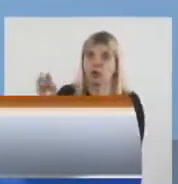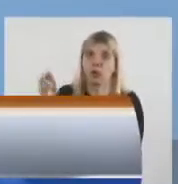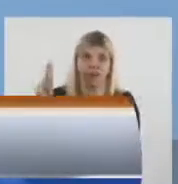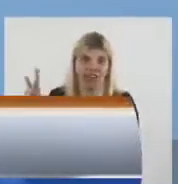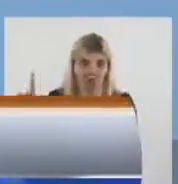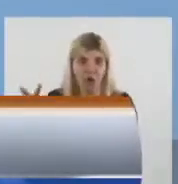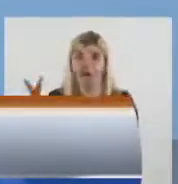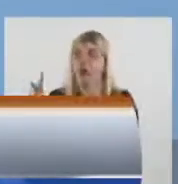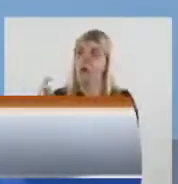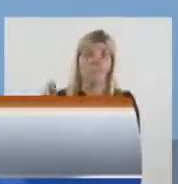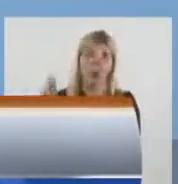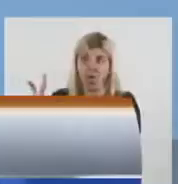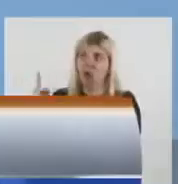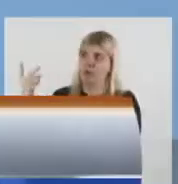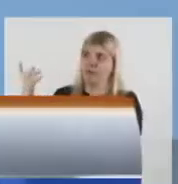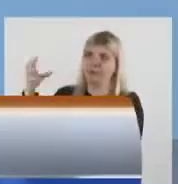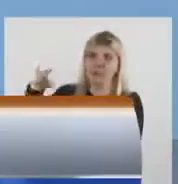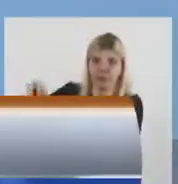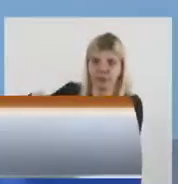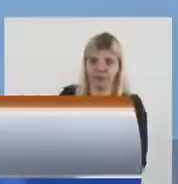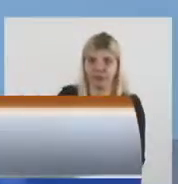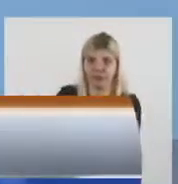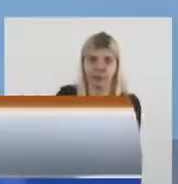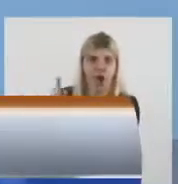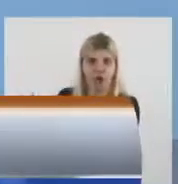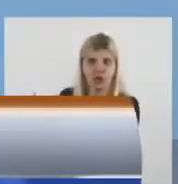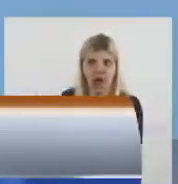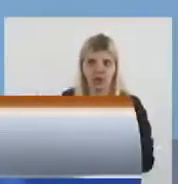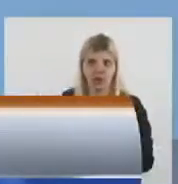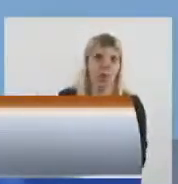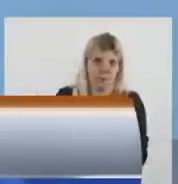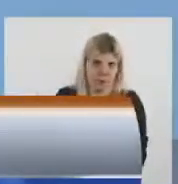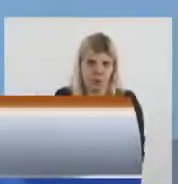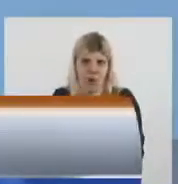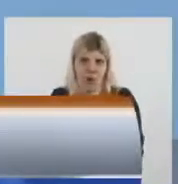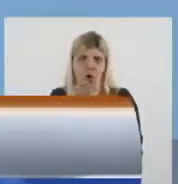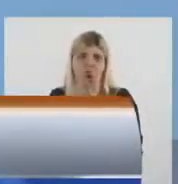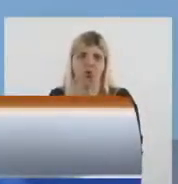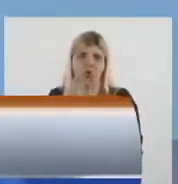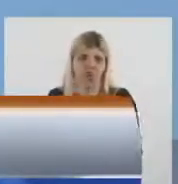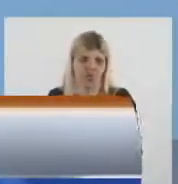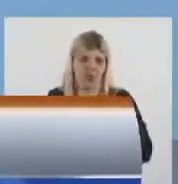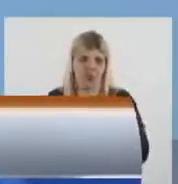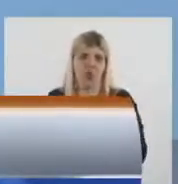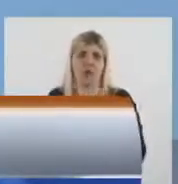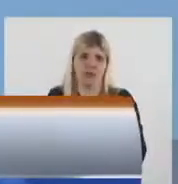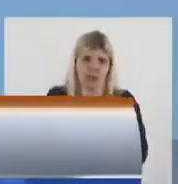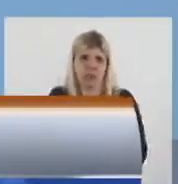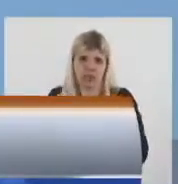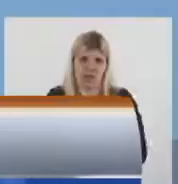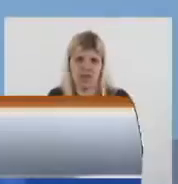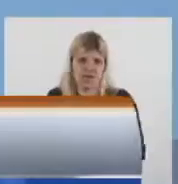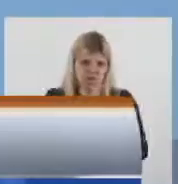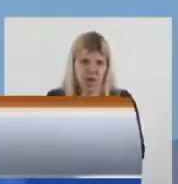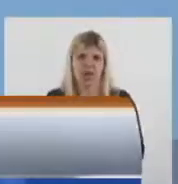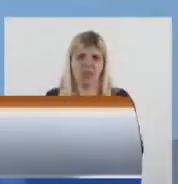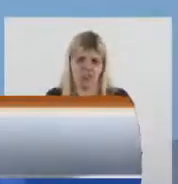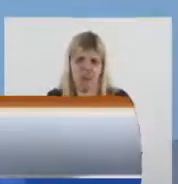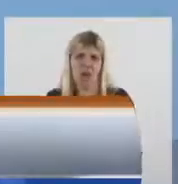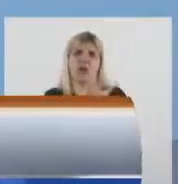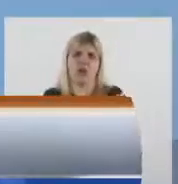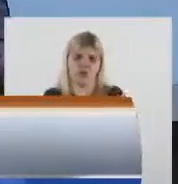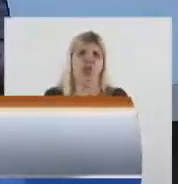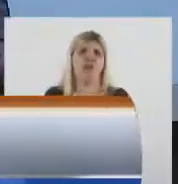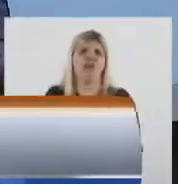no no no es todos los que inclusive nombró el presidente del hotel vos estamos conversando con los chinos de hace mucho tiempo con la vacuna de sinovac